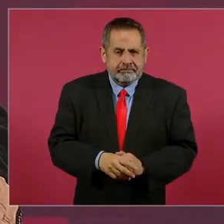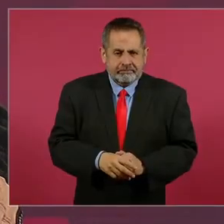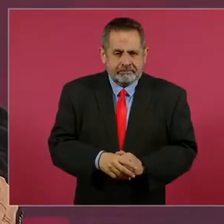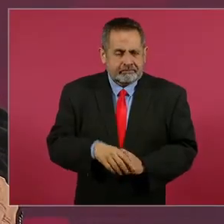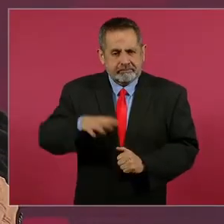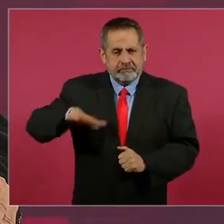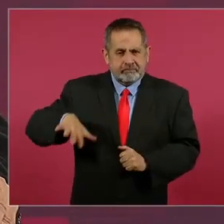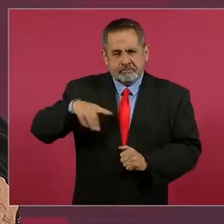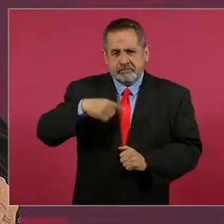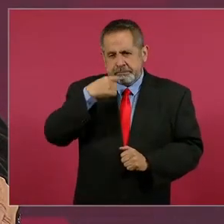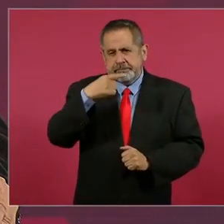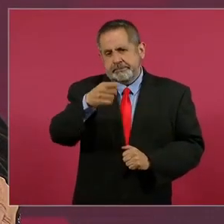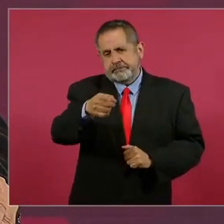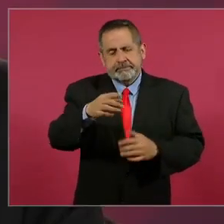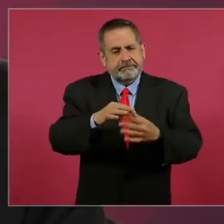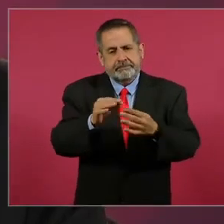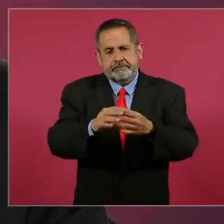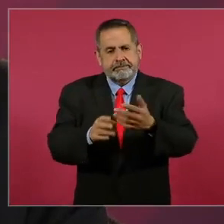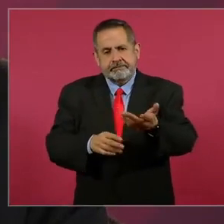como lo dices,